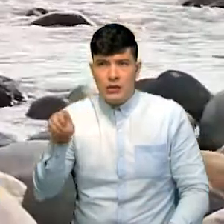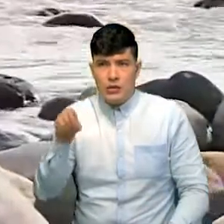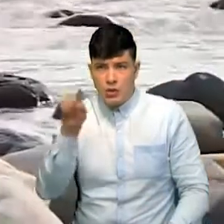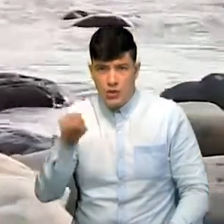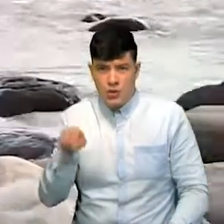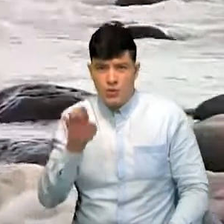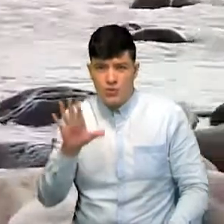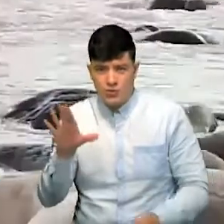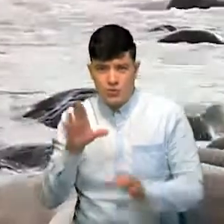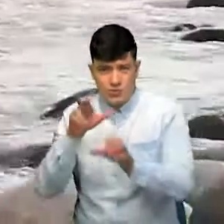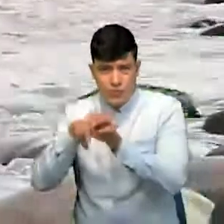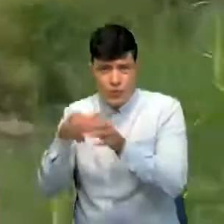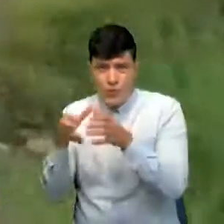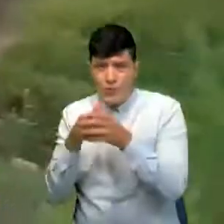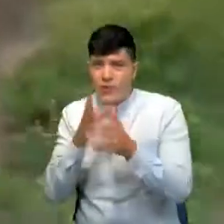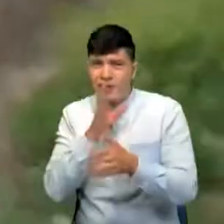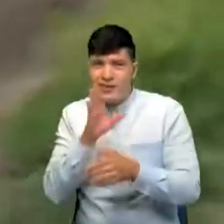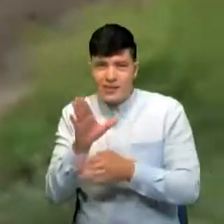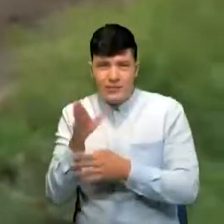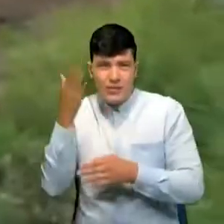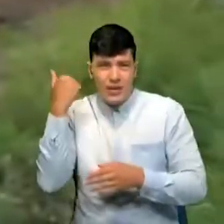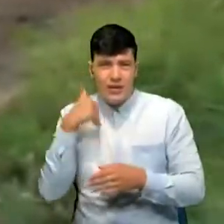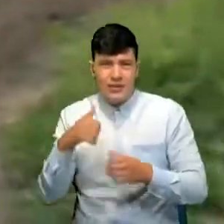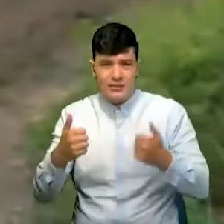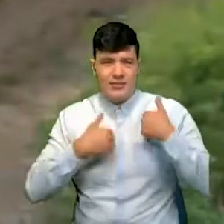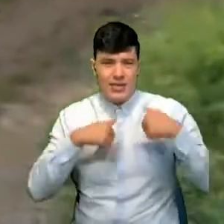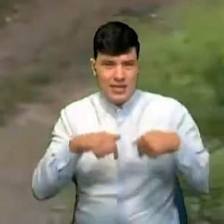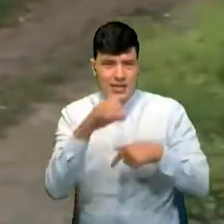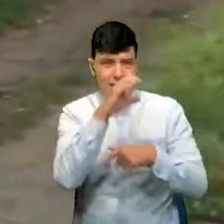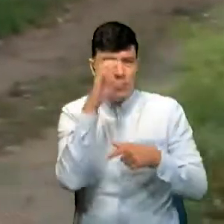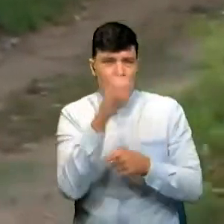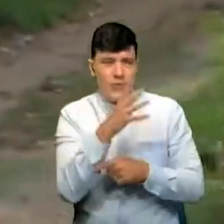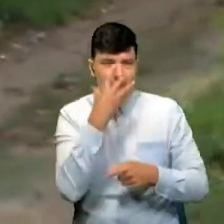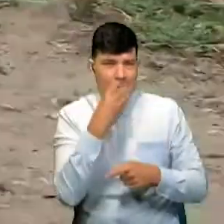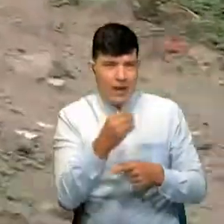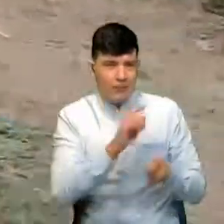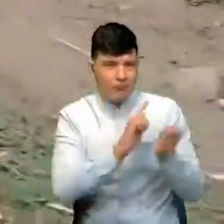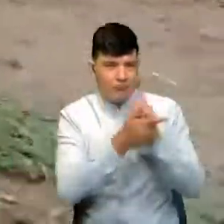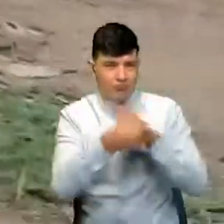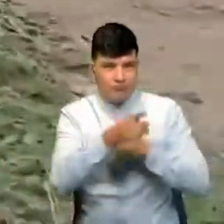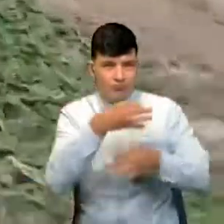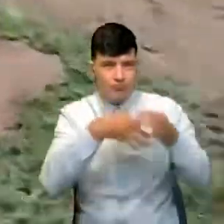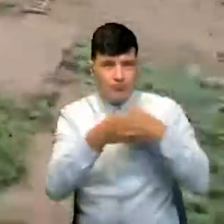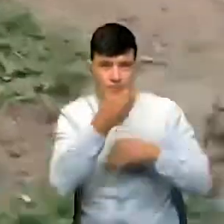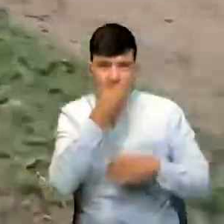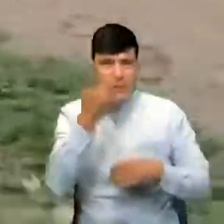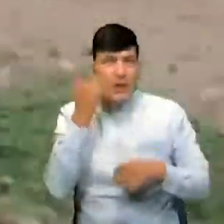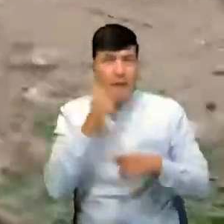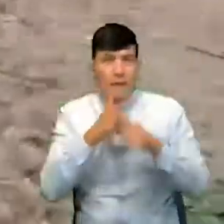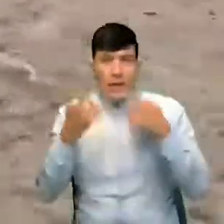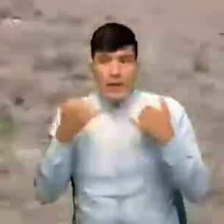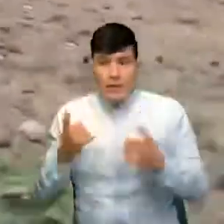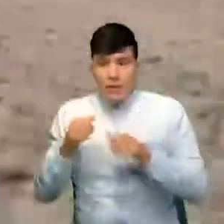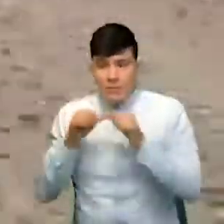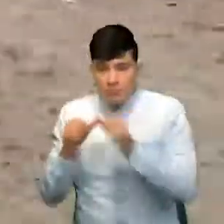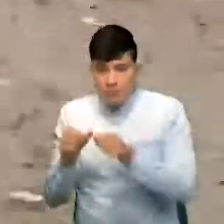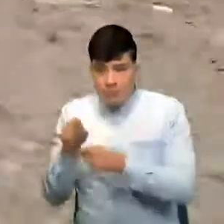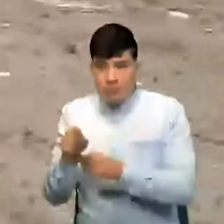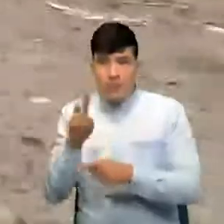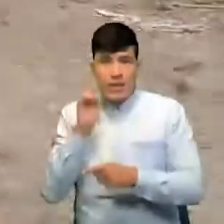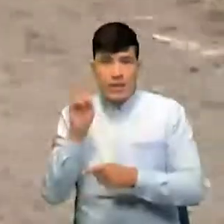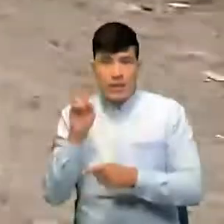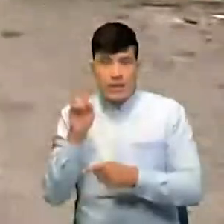pertenecientes a los grupos paramilitares colombianos y no se quedó en la frontera como se ha sucedido tradicionalmente con las